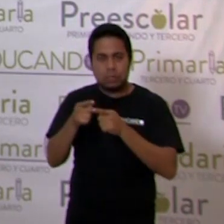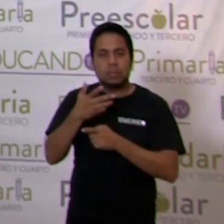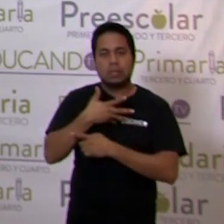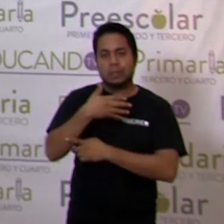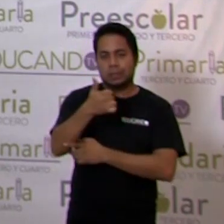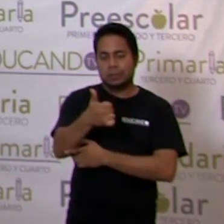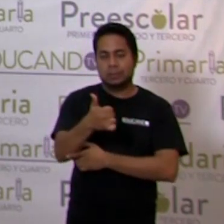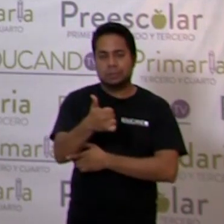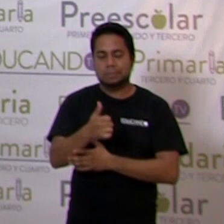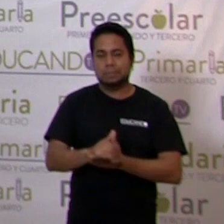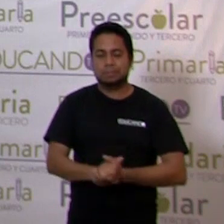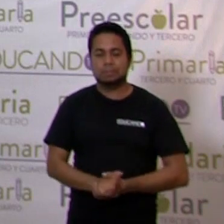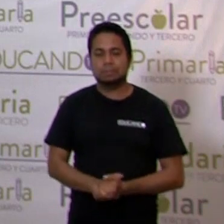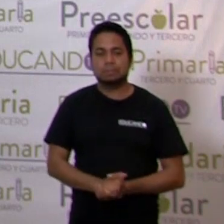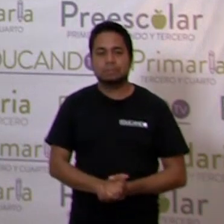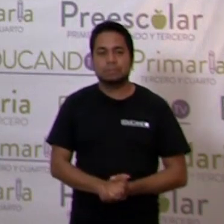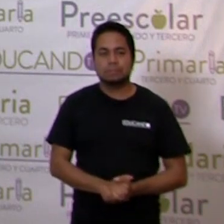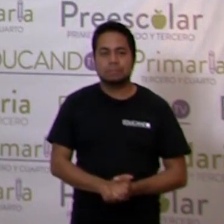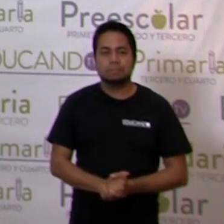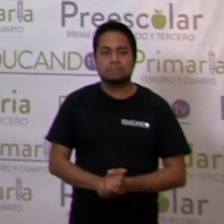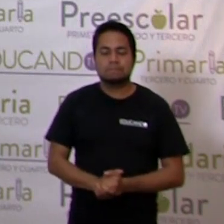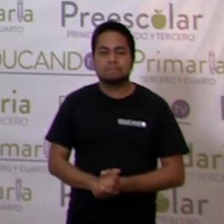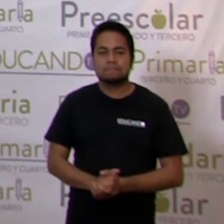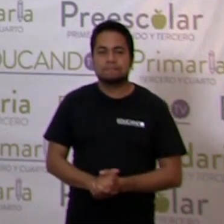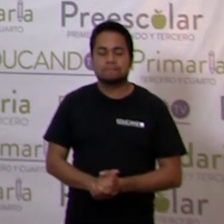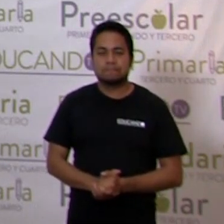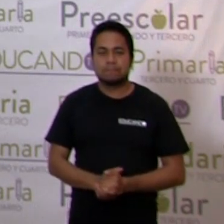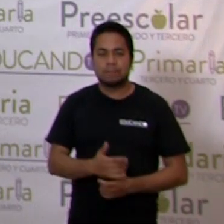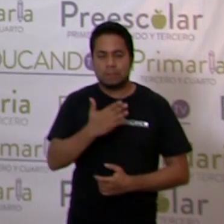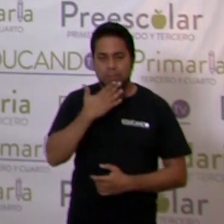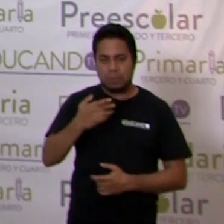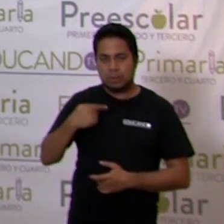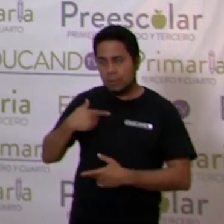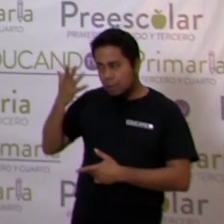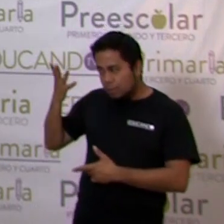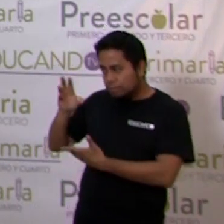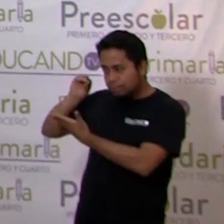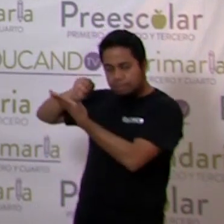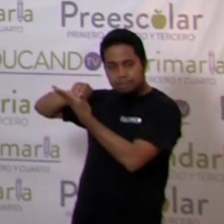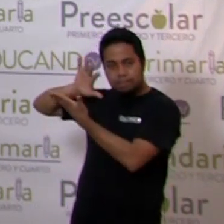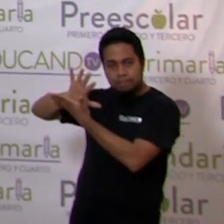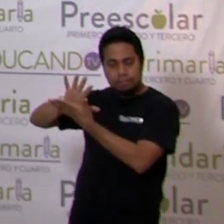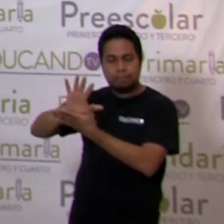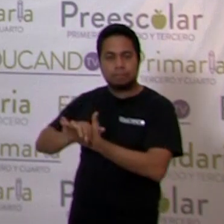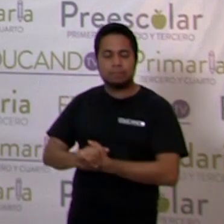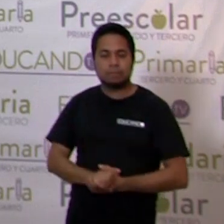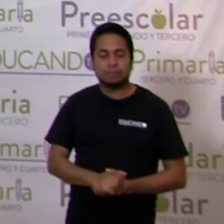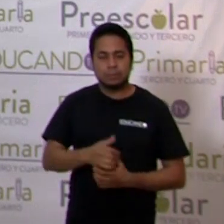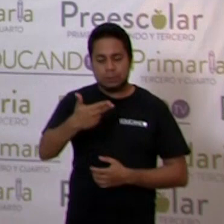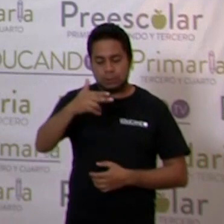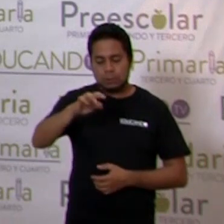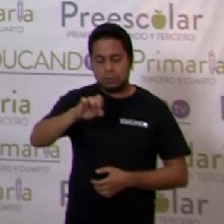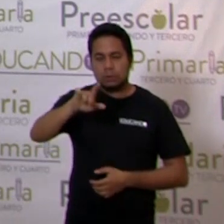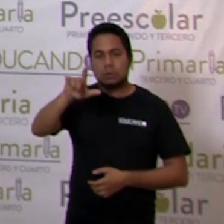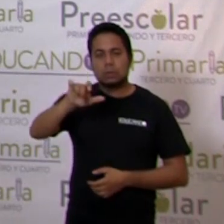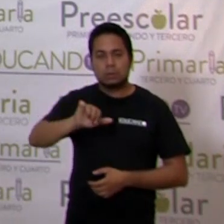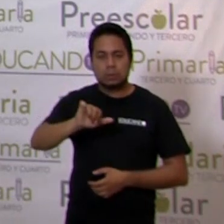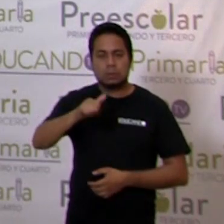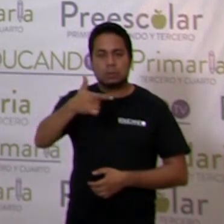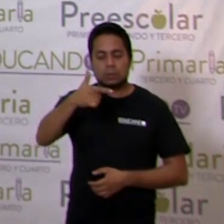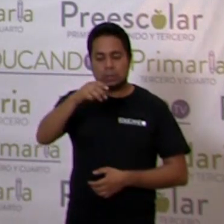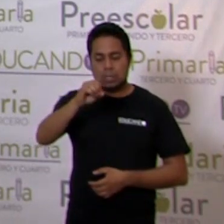Vamos a pegarlo nuestro hexágono hay otras